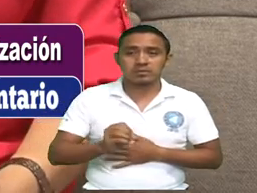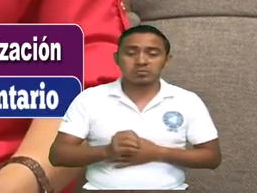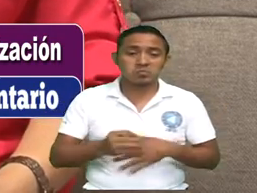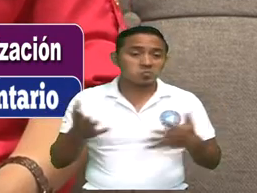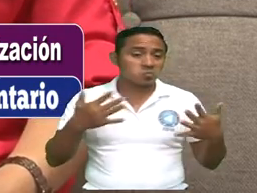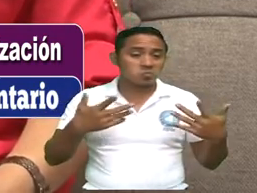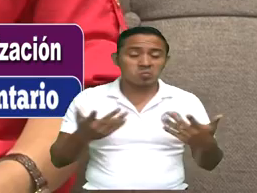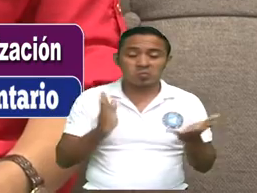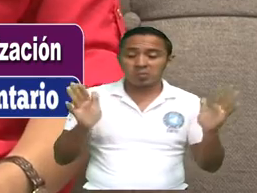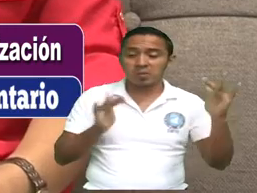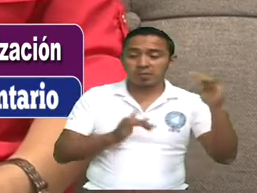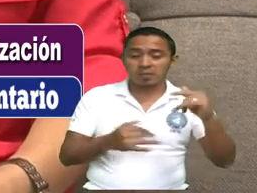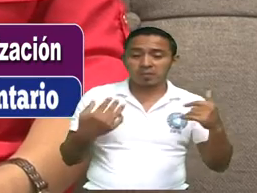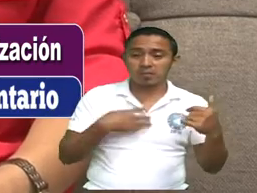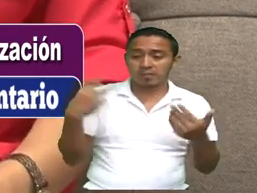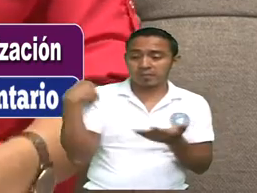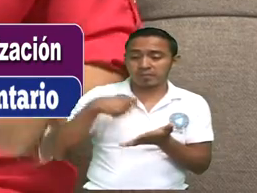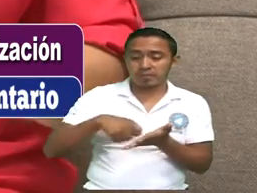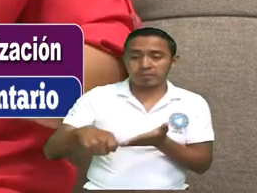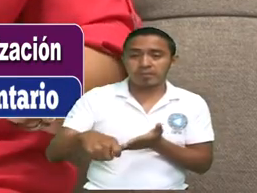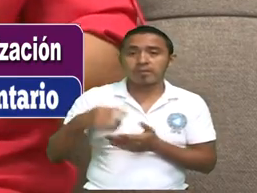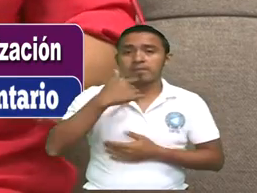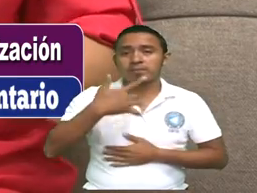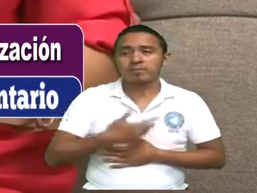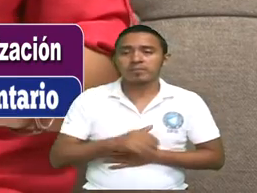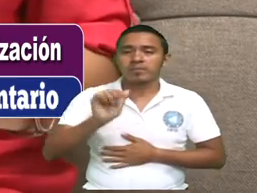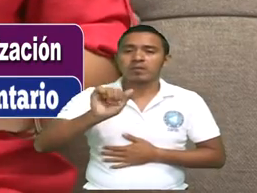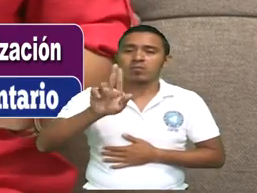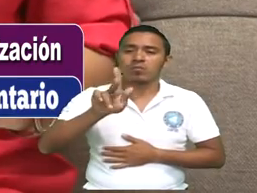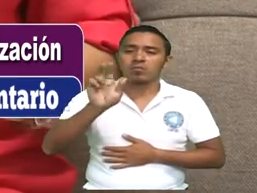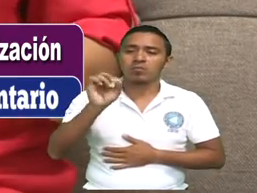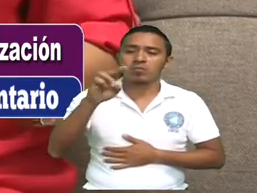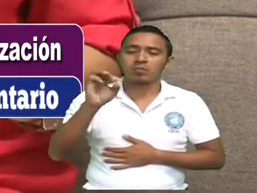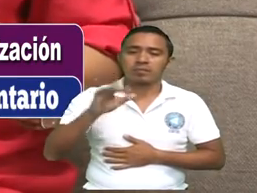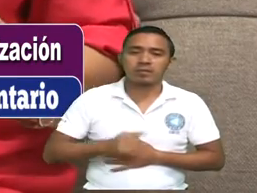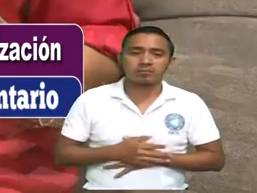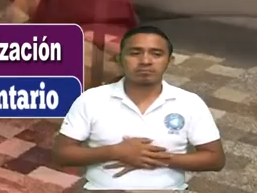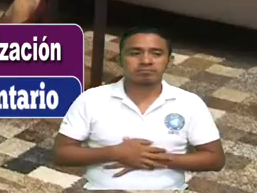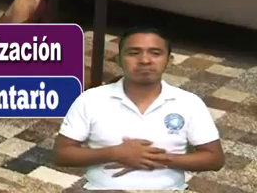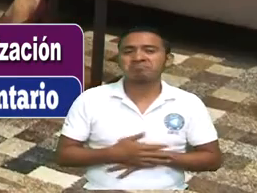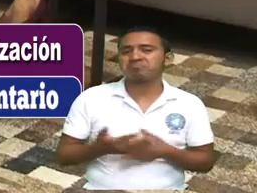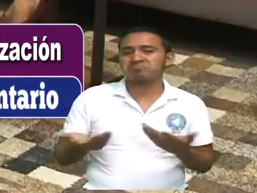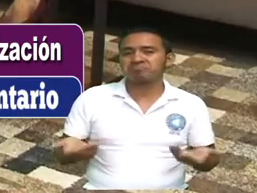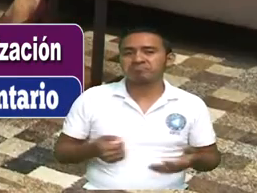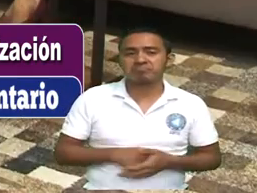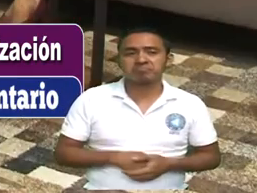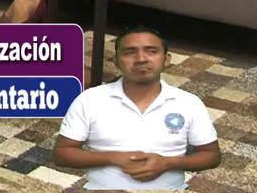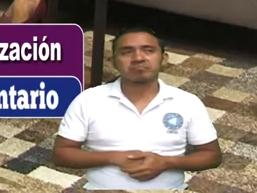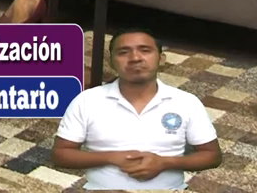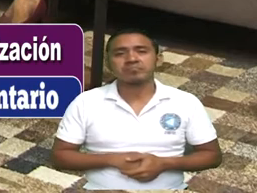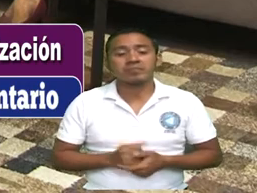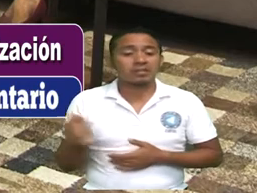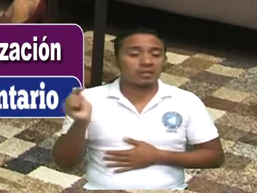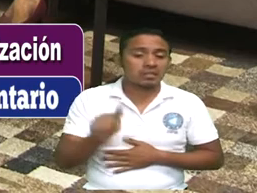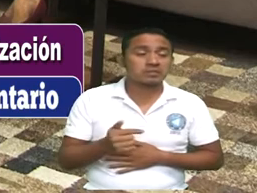que tenía el país, por esa razón, porque en la autonomía, ¿qué es lo que pasaba? Como ahí el dinero se